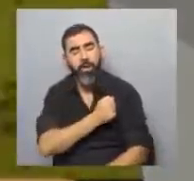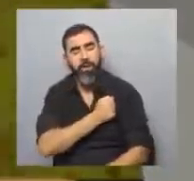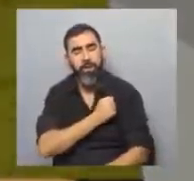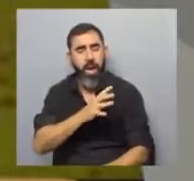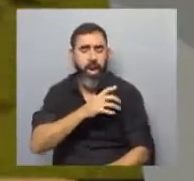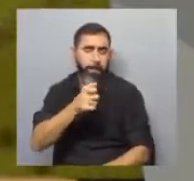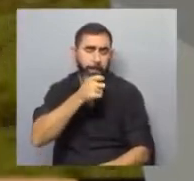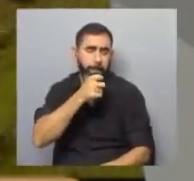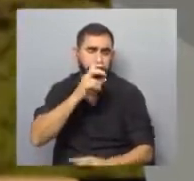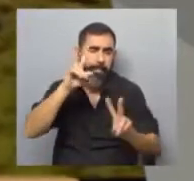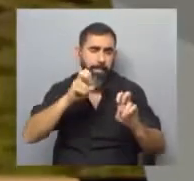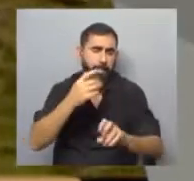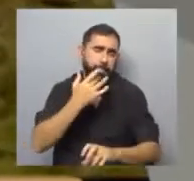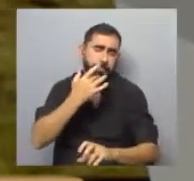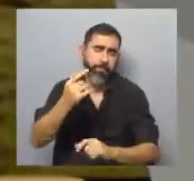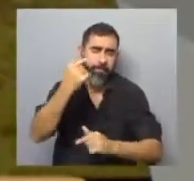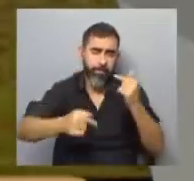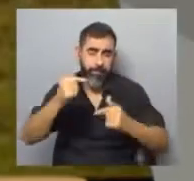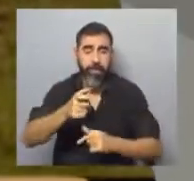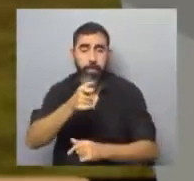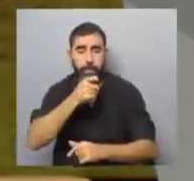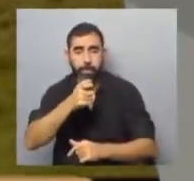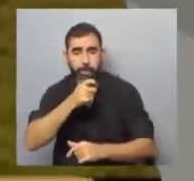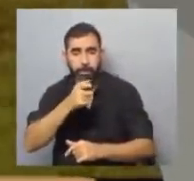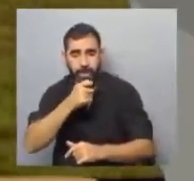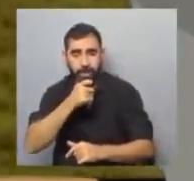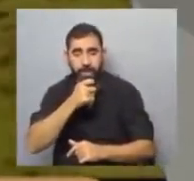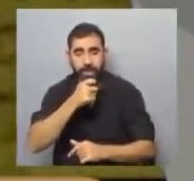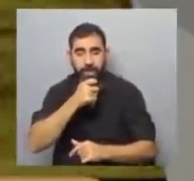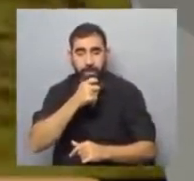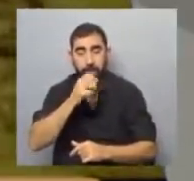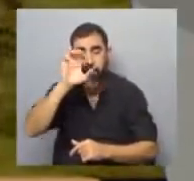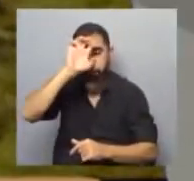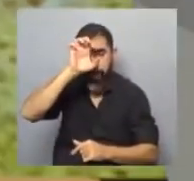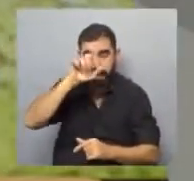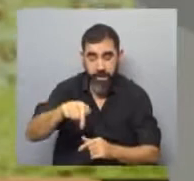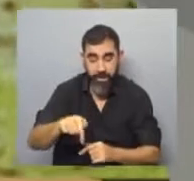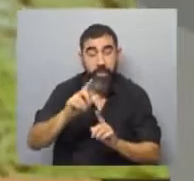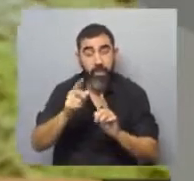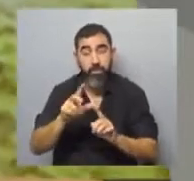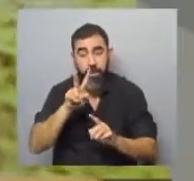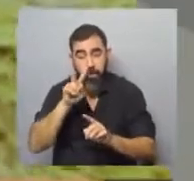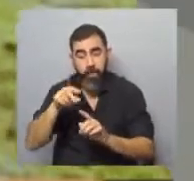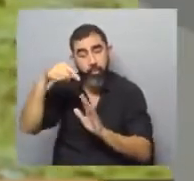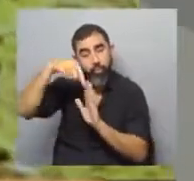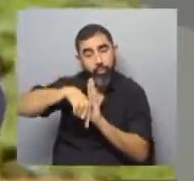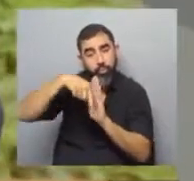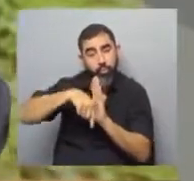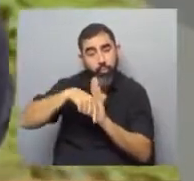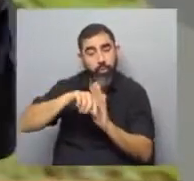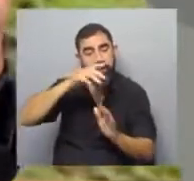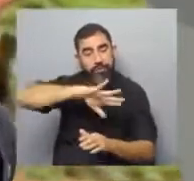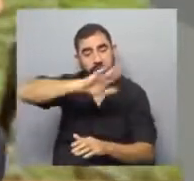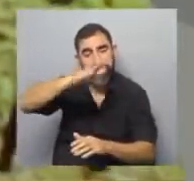geológico, con el tema de las piedras preciosas y semipreciosas, la explotación minera, pero además cuando mirás un poquito más al sur aparecen esos cerros